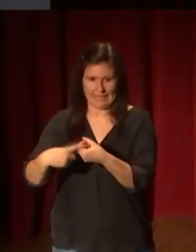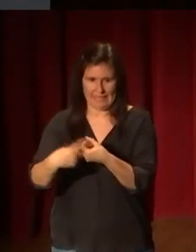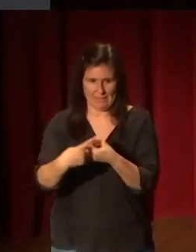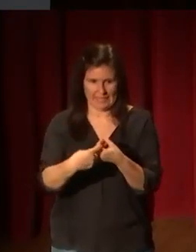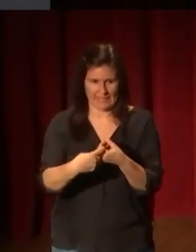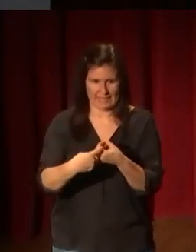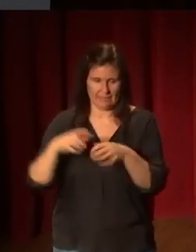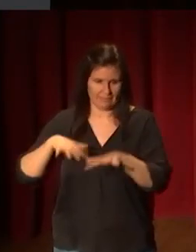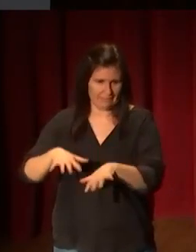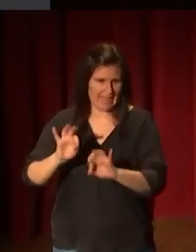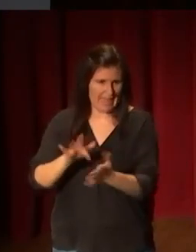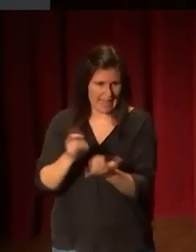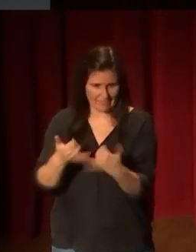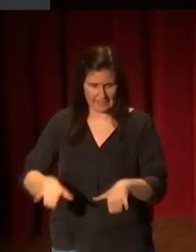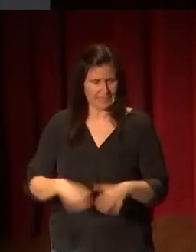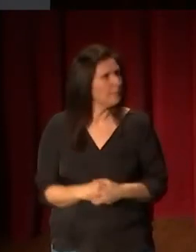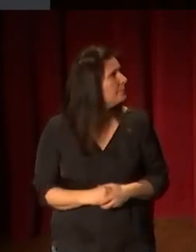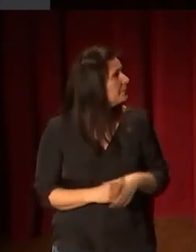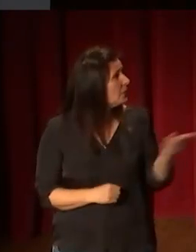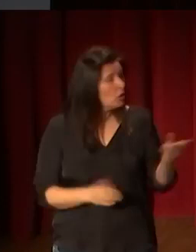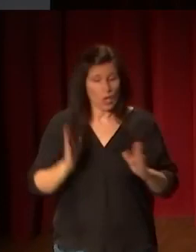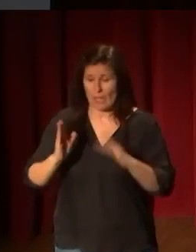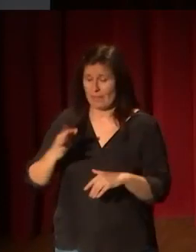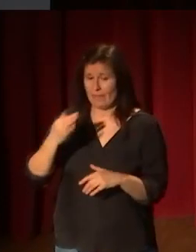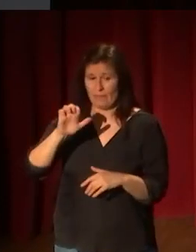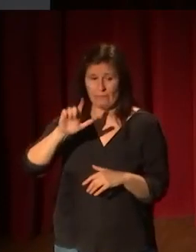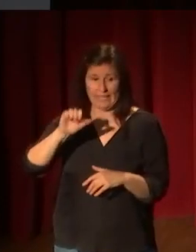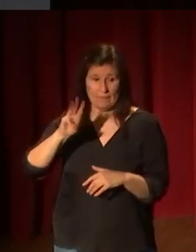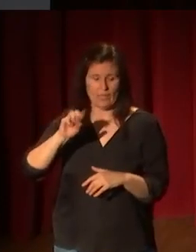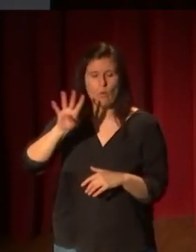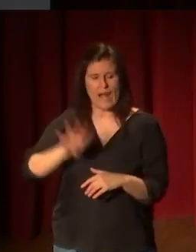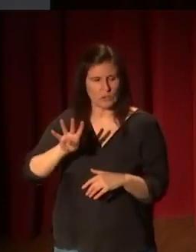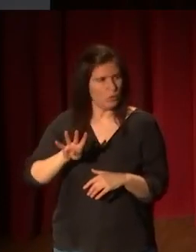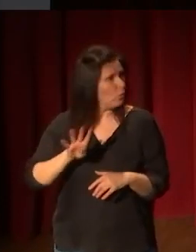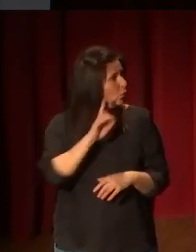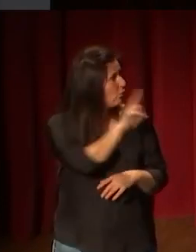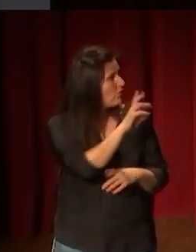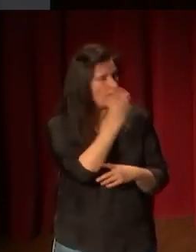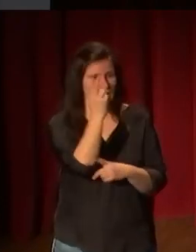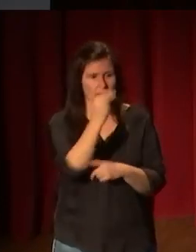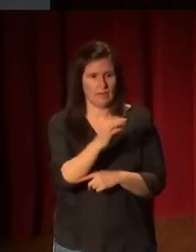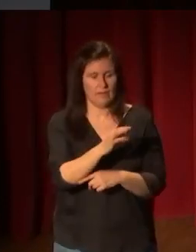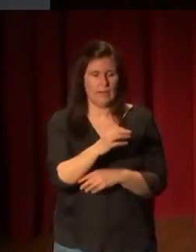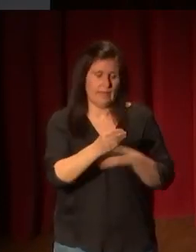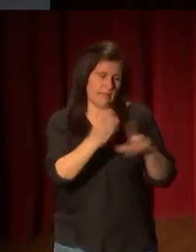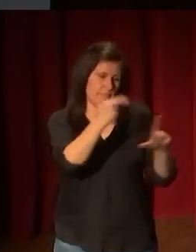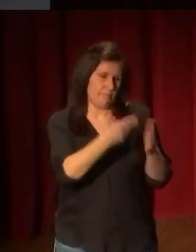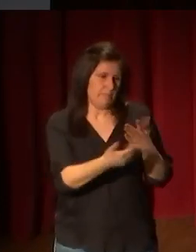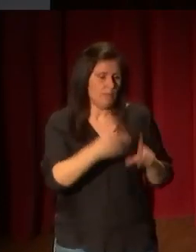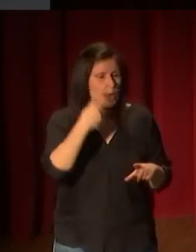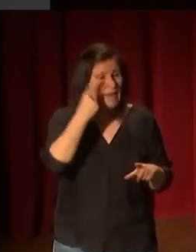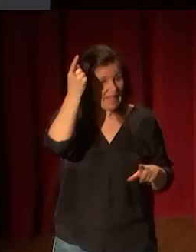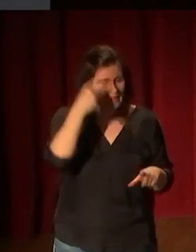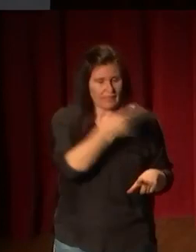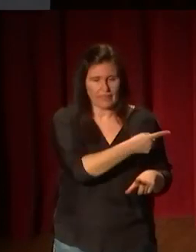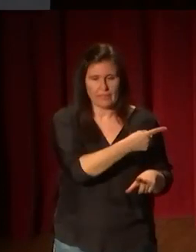la fiesta en la época de felipe cuarto a quien vemos aquí retratado por velázquez en